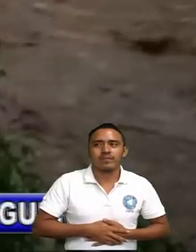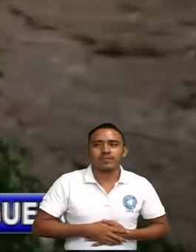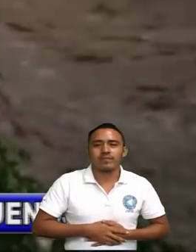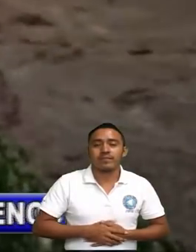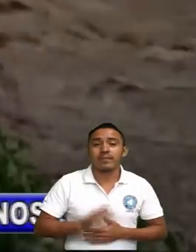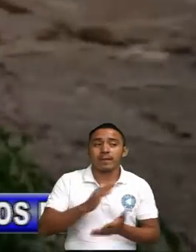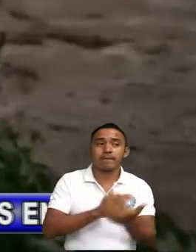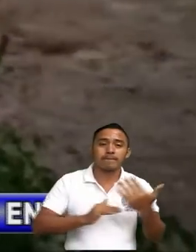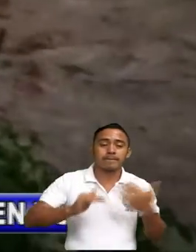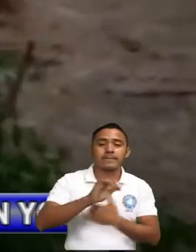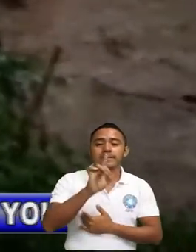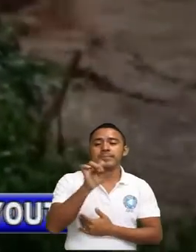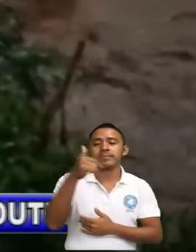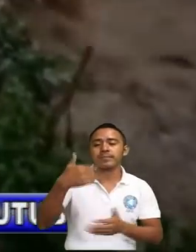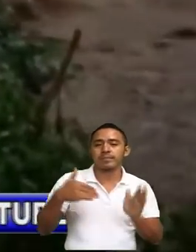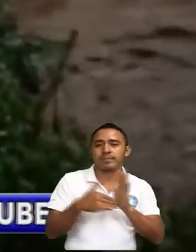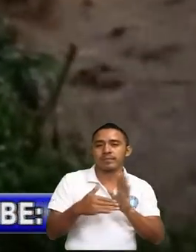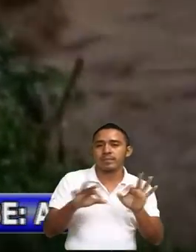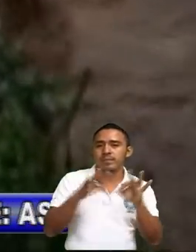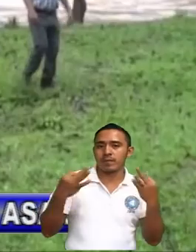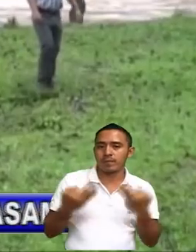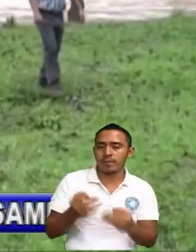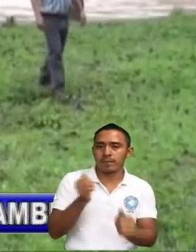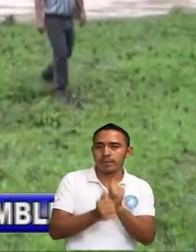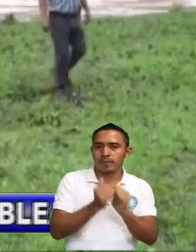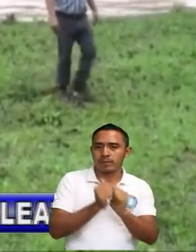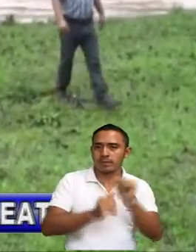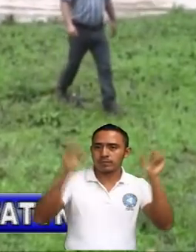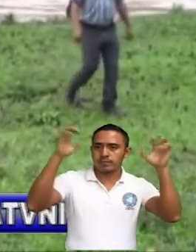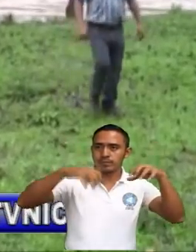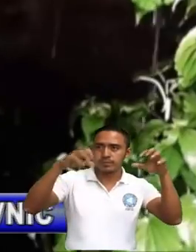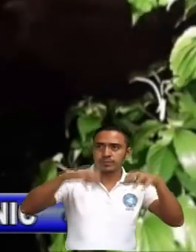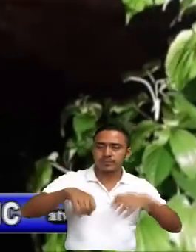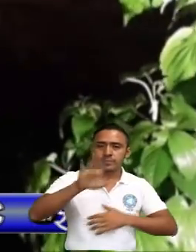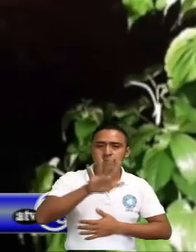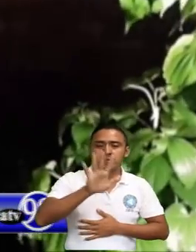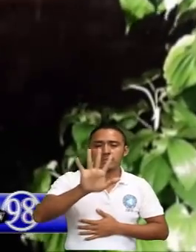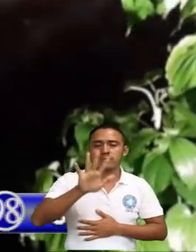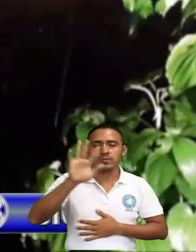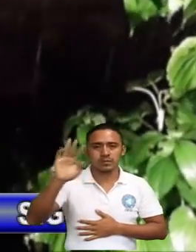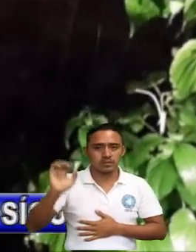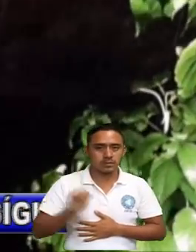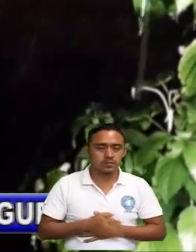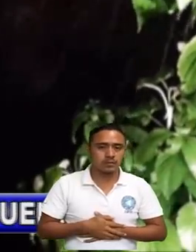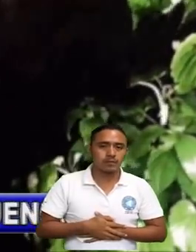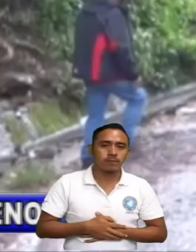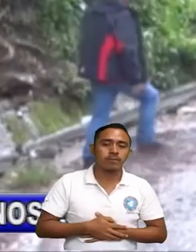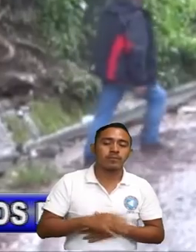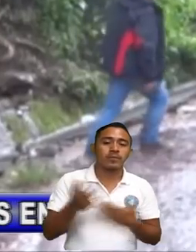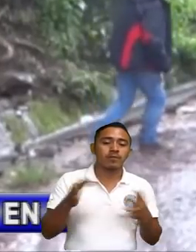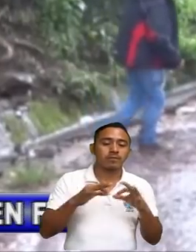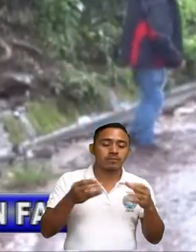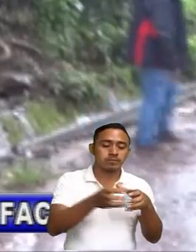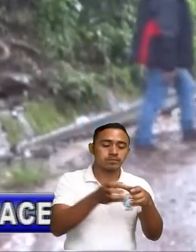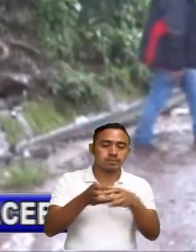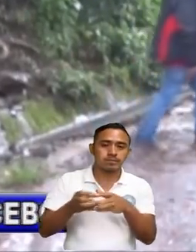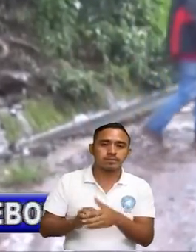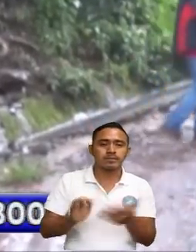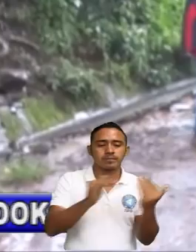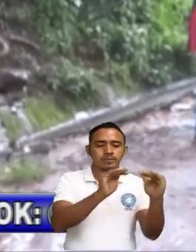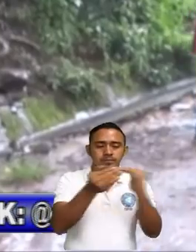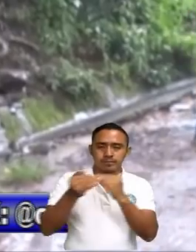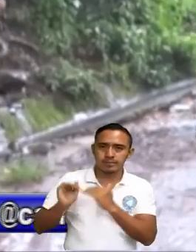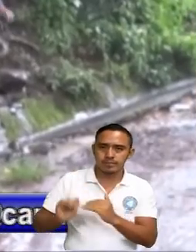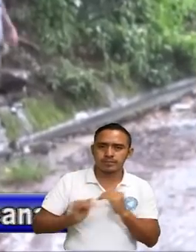Más de 16.000 familias que han sido afectadas por la lluvia en 555 comunidades y 107 barrios del territorio